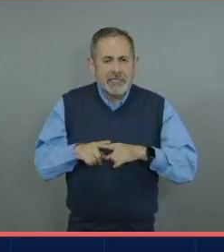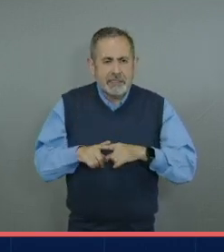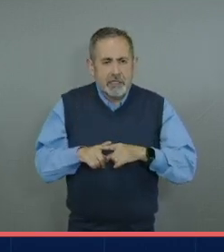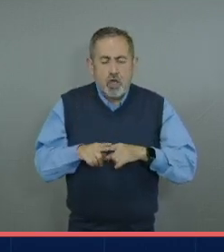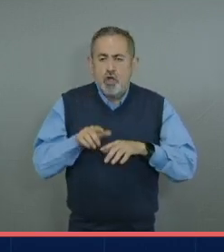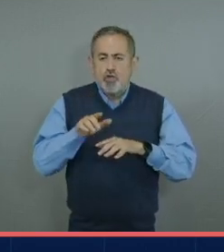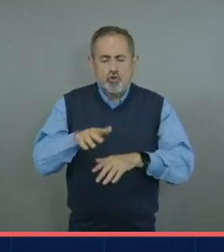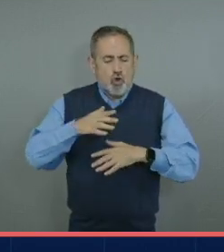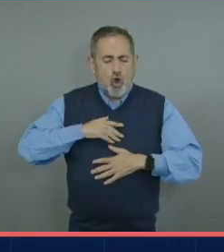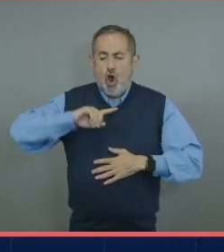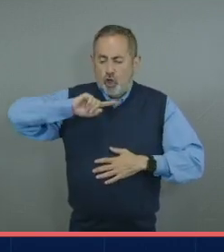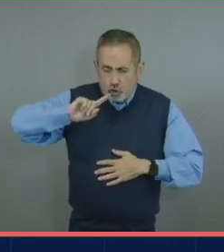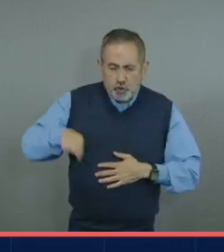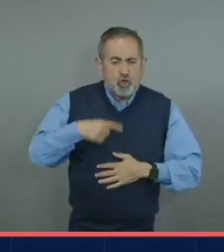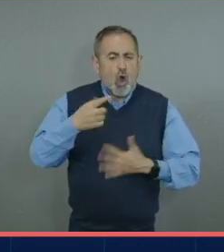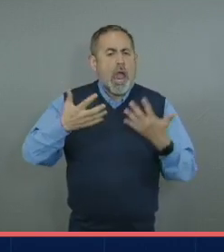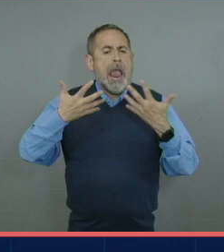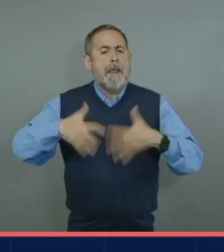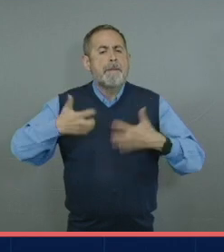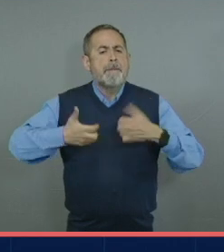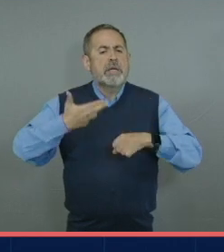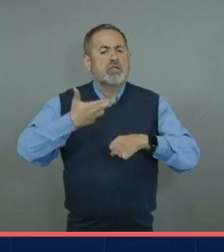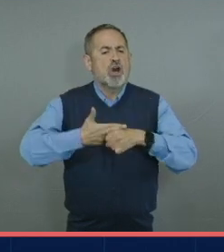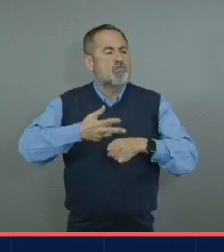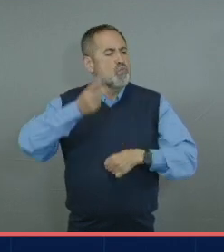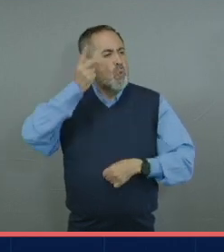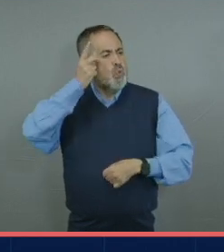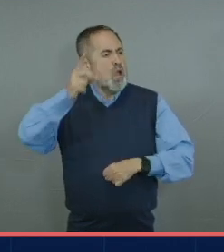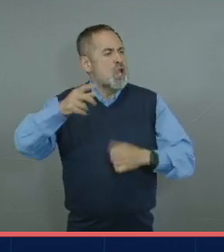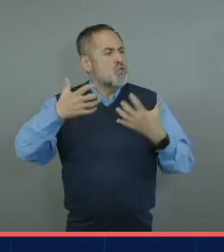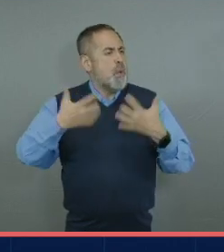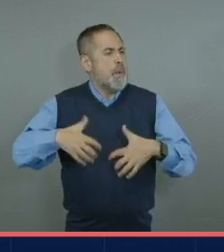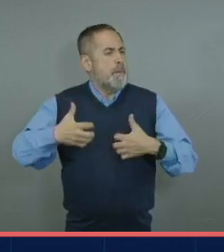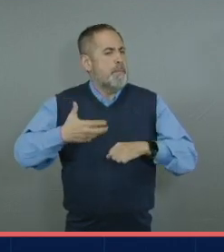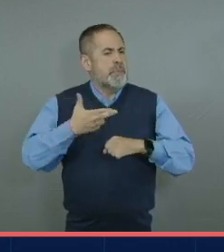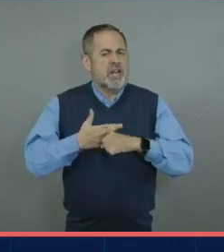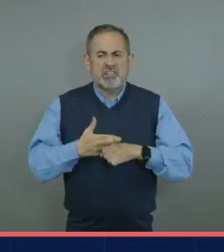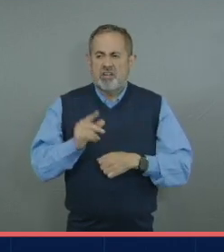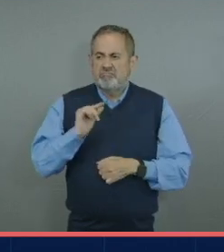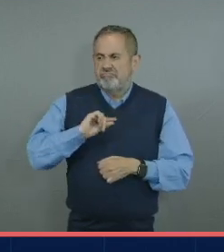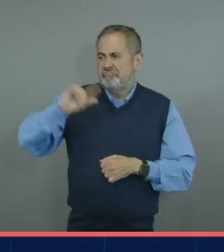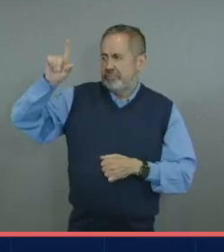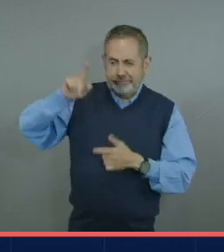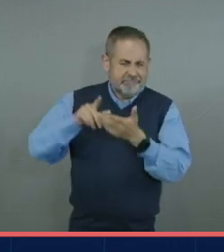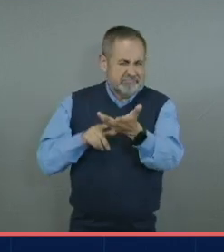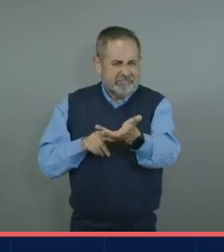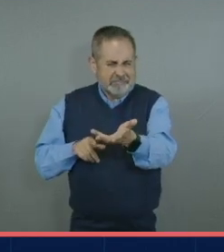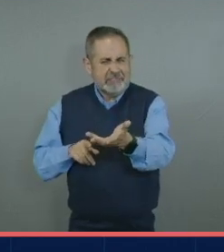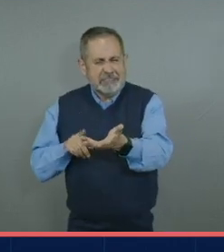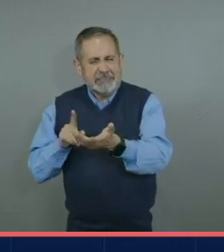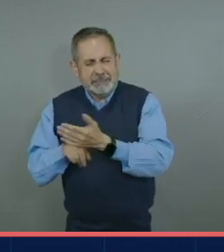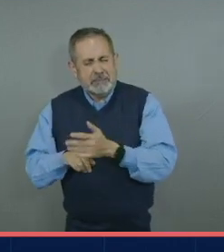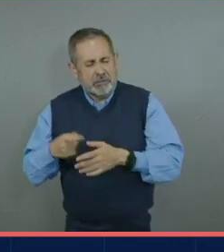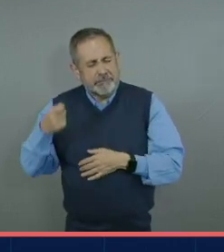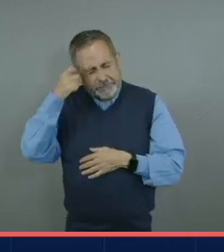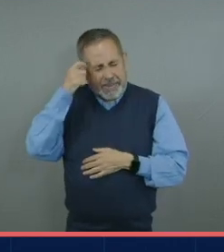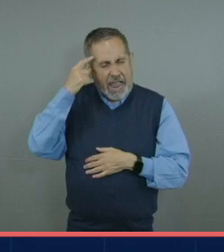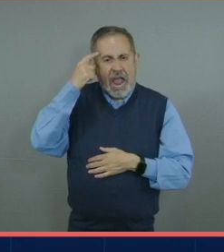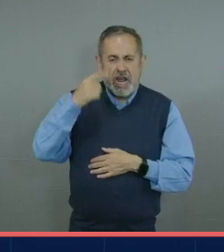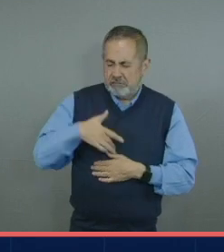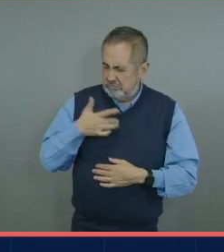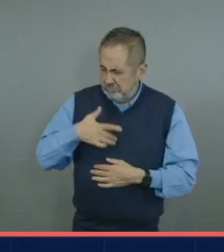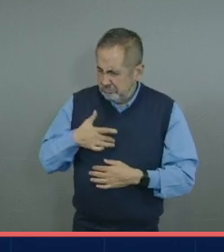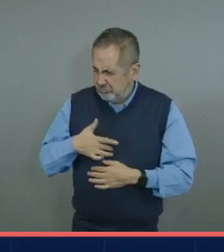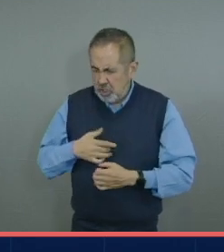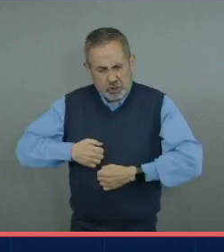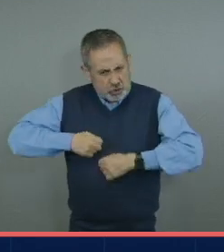empresario. Los voy a invitar hoy a que se conviertan en grandes empresarios, a que ustedes de verdad crean y